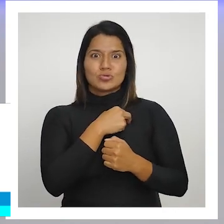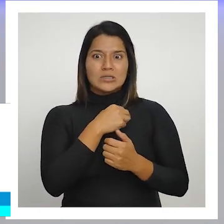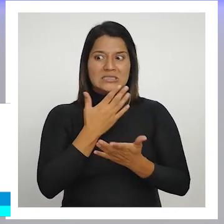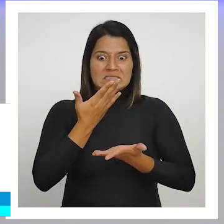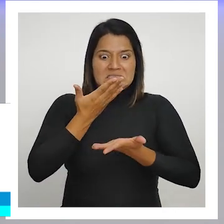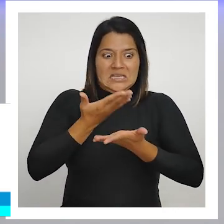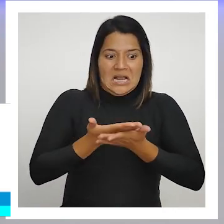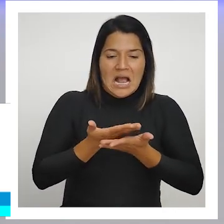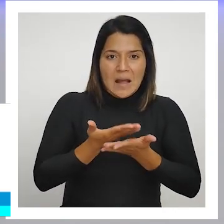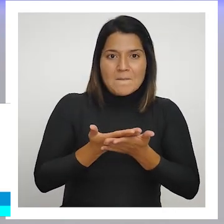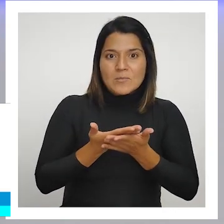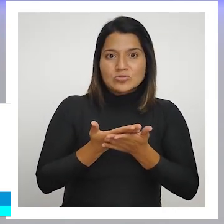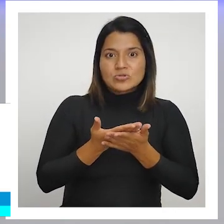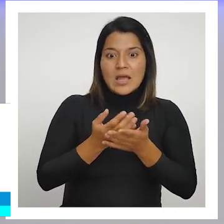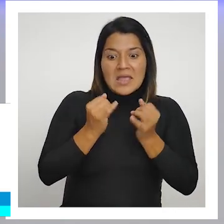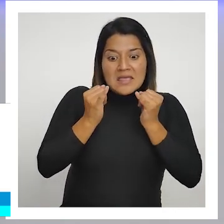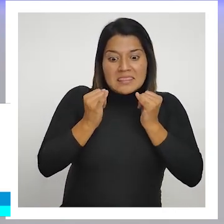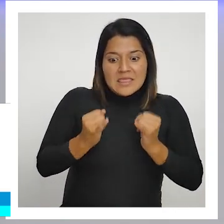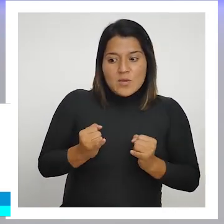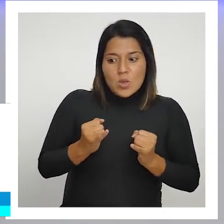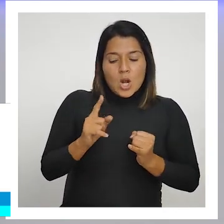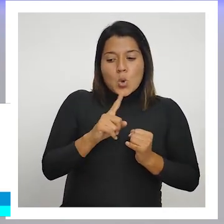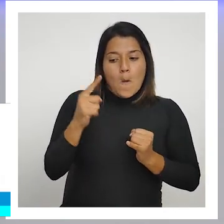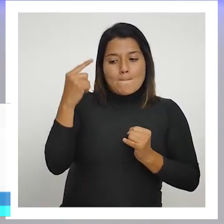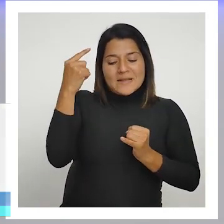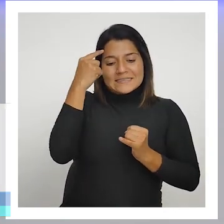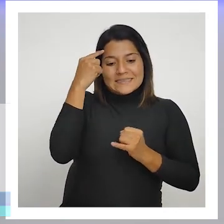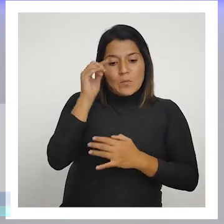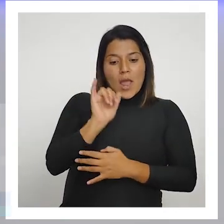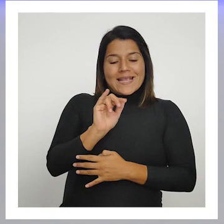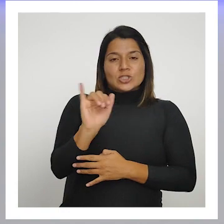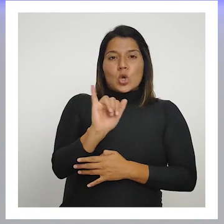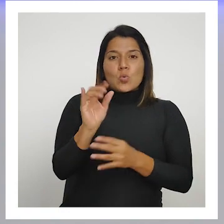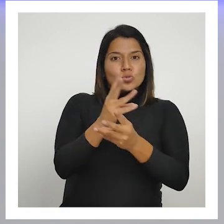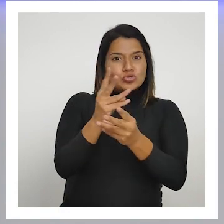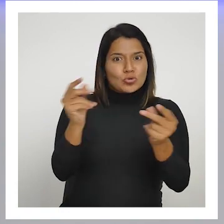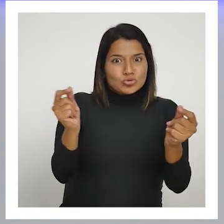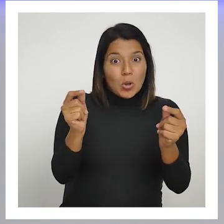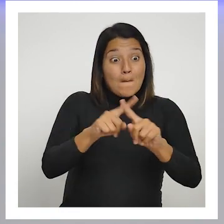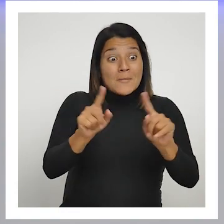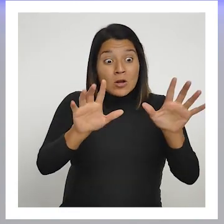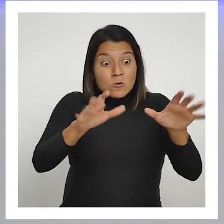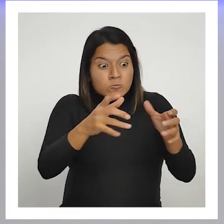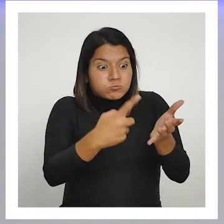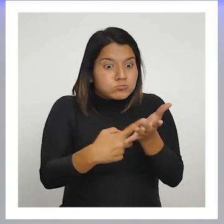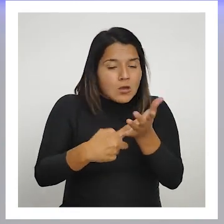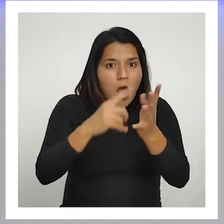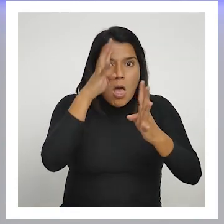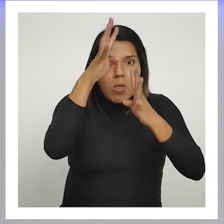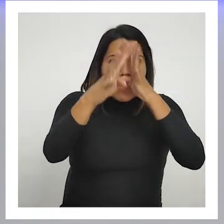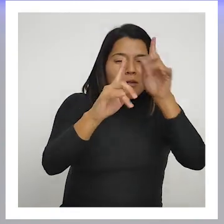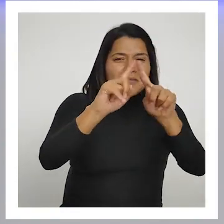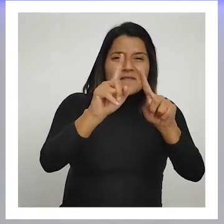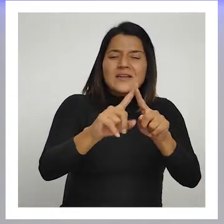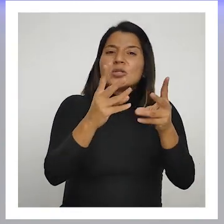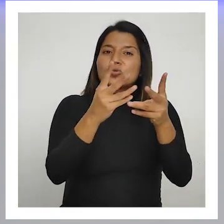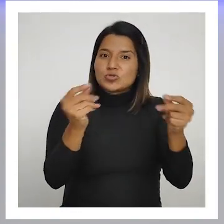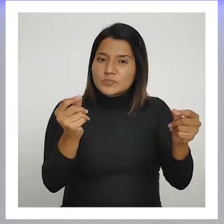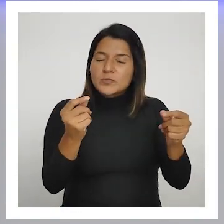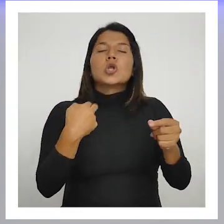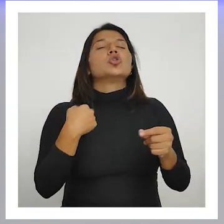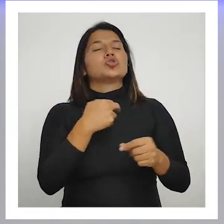habría pensado que esa era una alternativa de solución. Nos estamos preparando, posiblemente, sí,